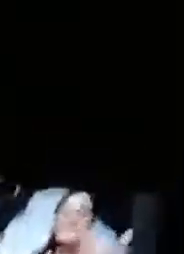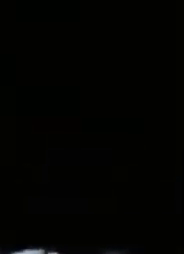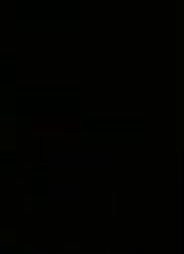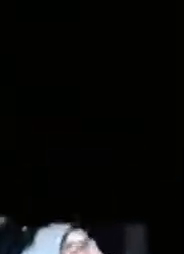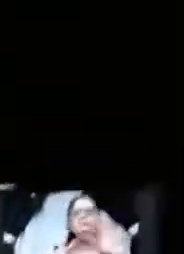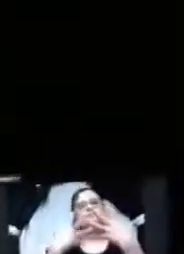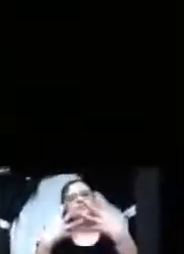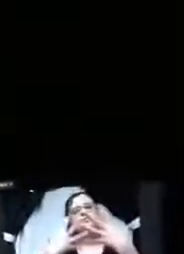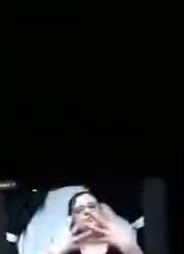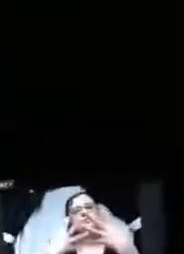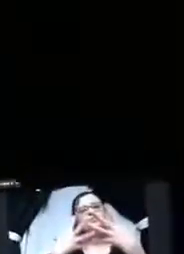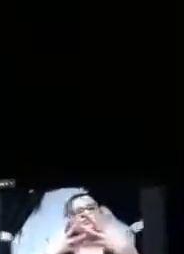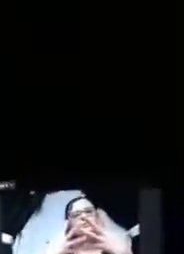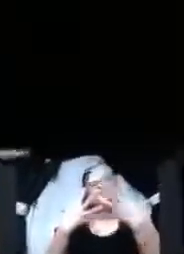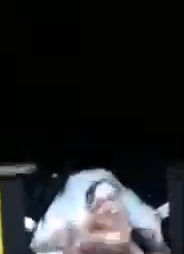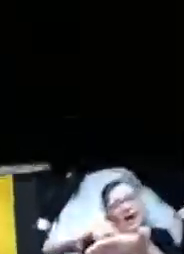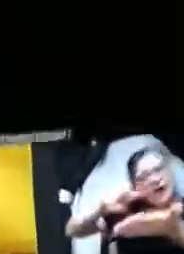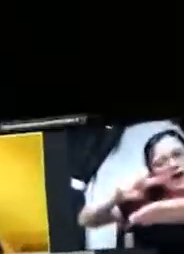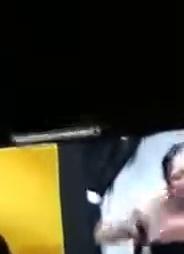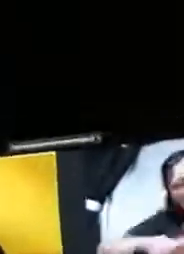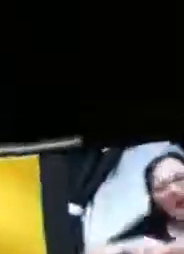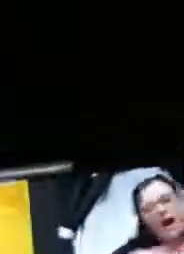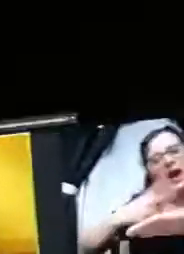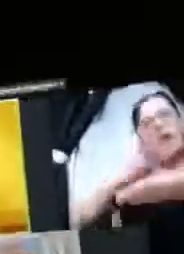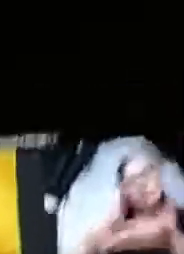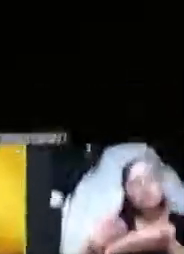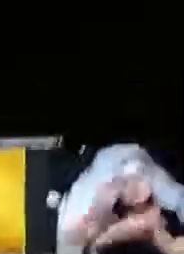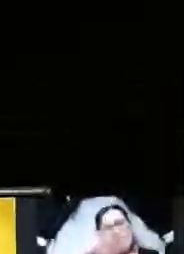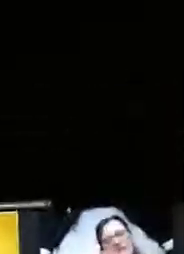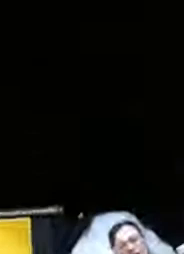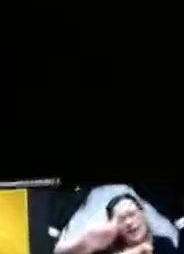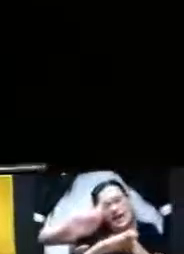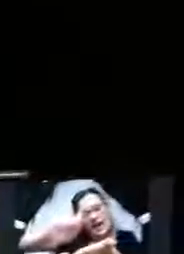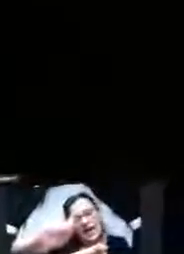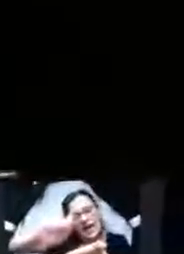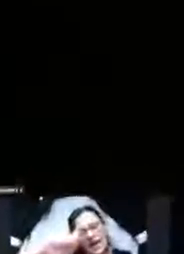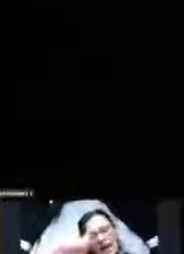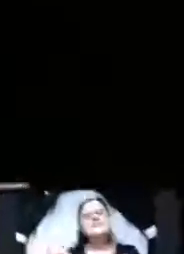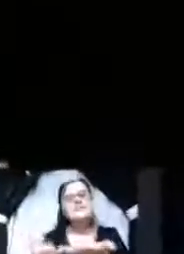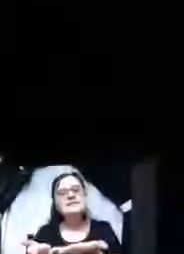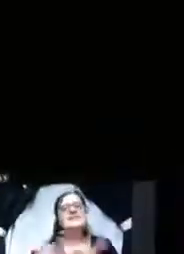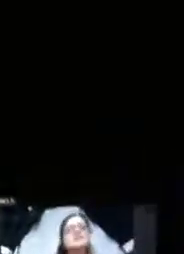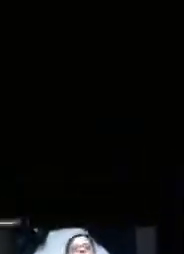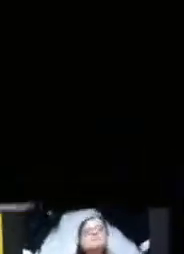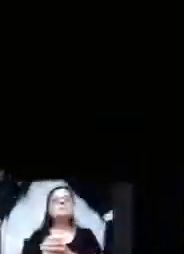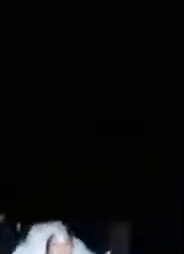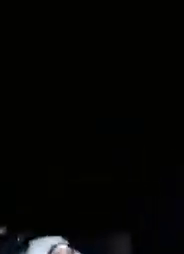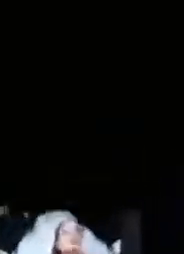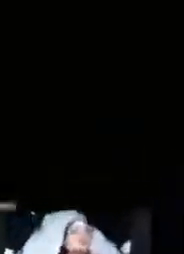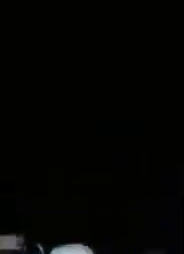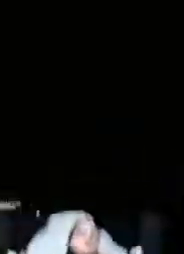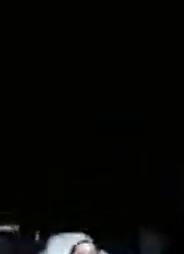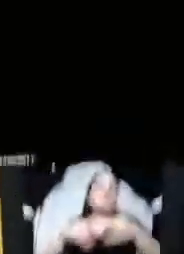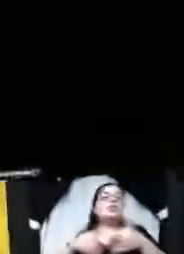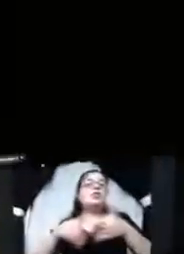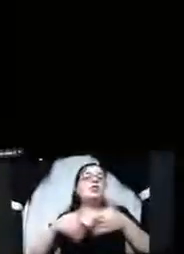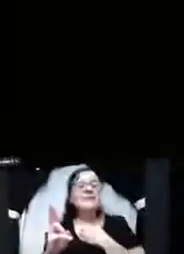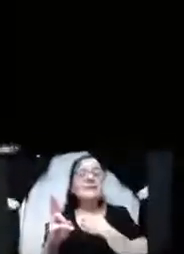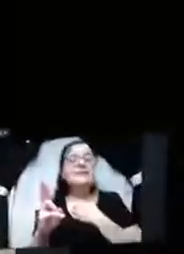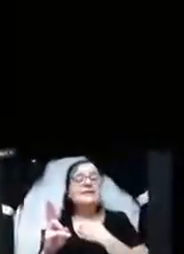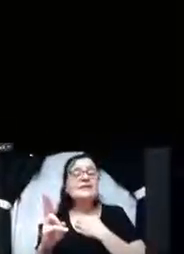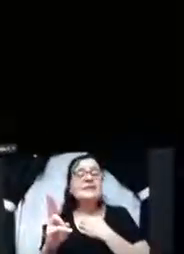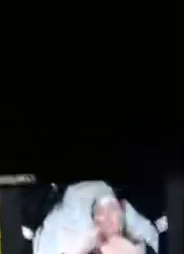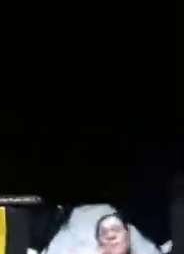y permite una interacción entre la persona que está trabajando, el profesional que